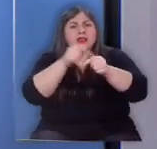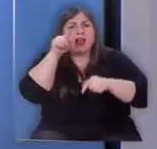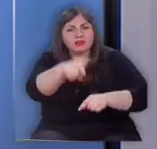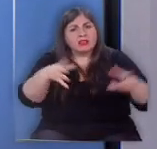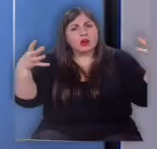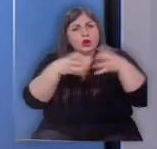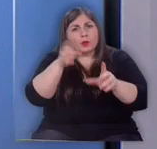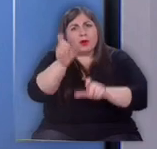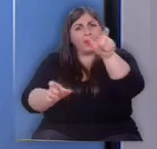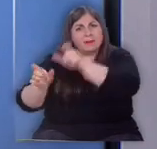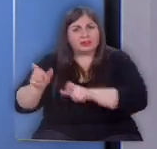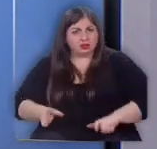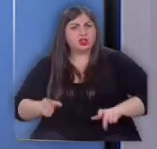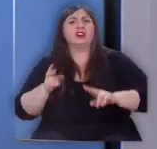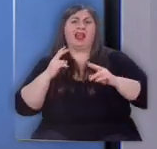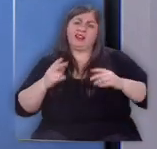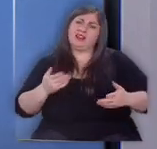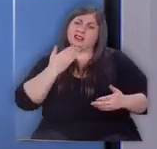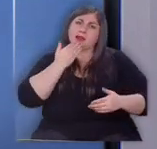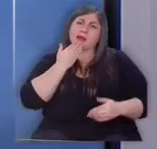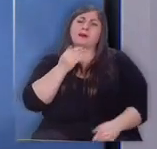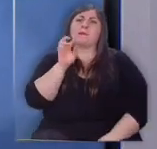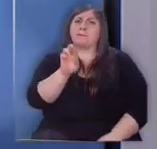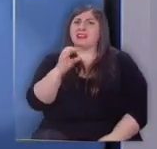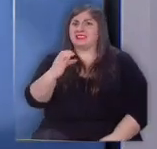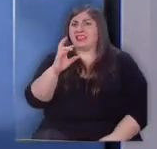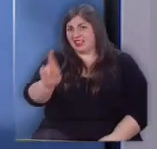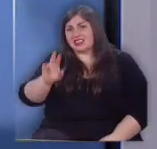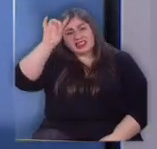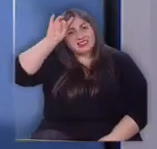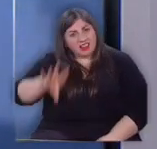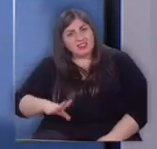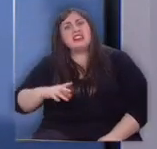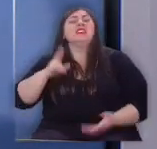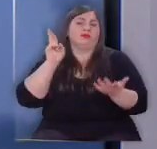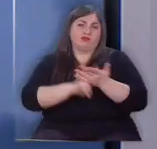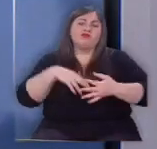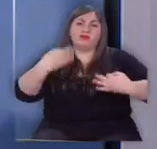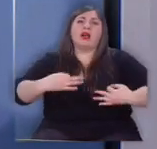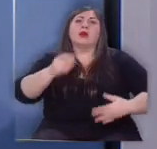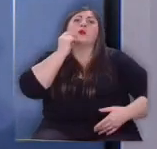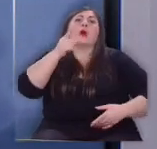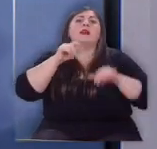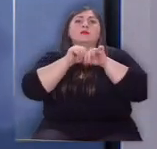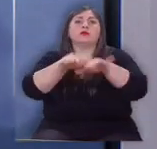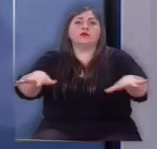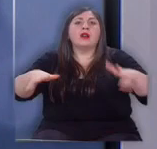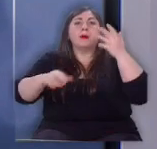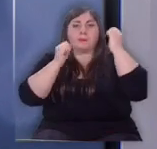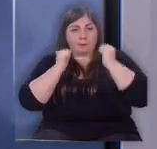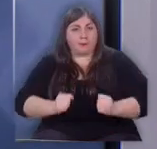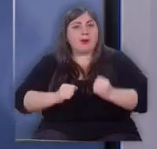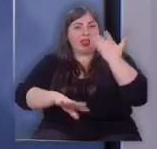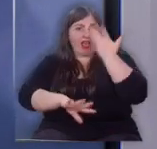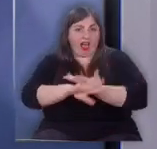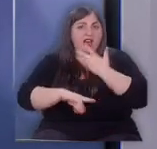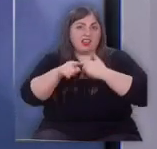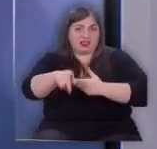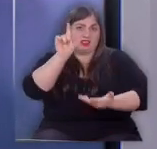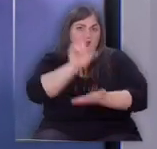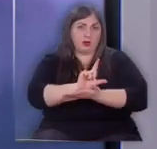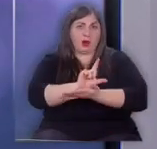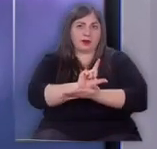este grupo de personas y tomarle el PCR para saber efectivamente qué nivel de contagio pudiera existir en este